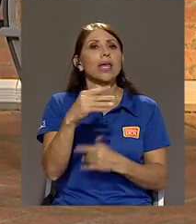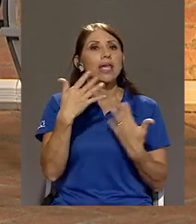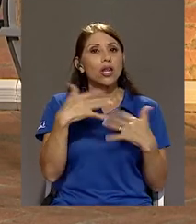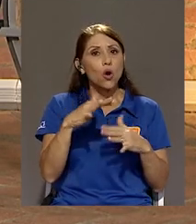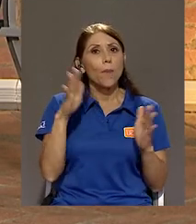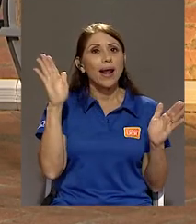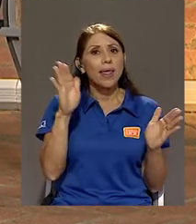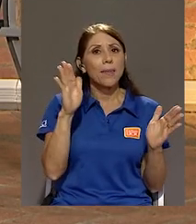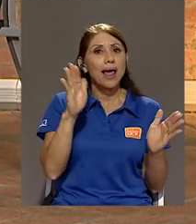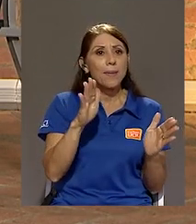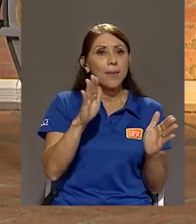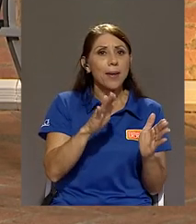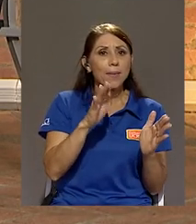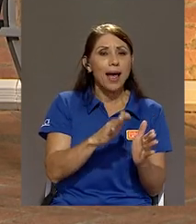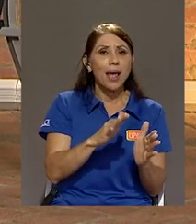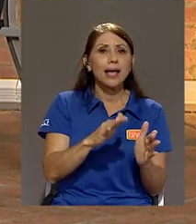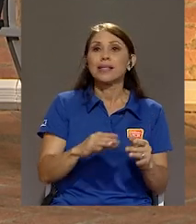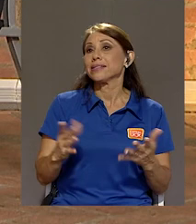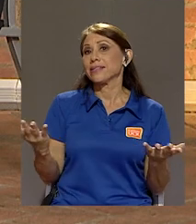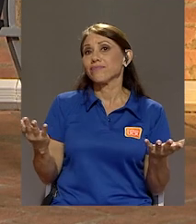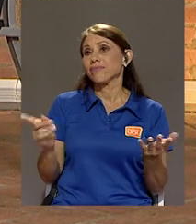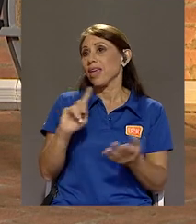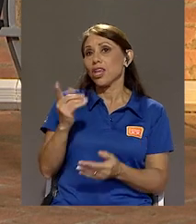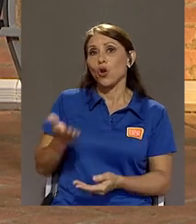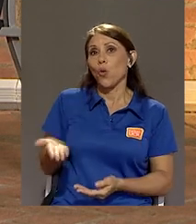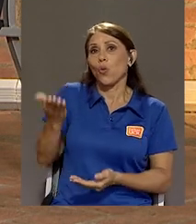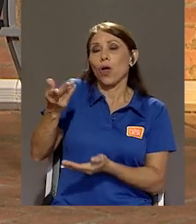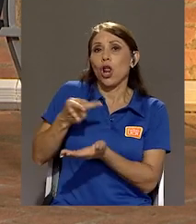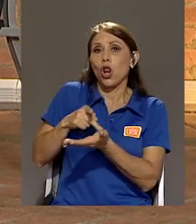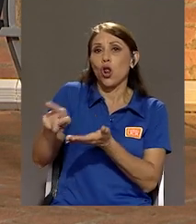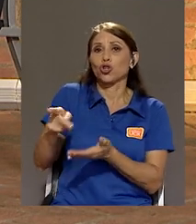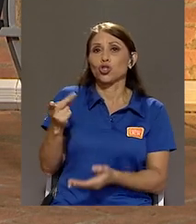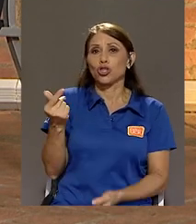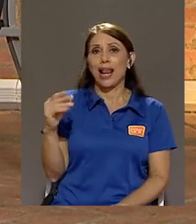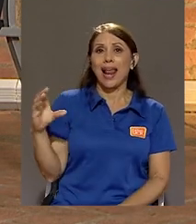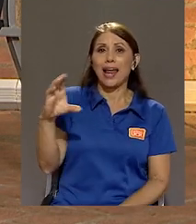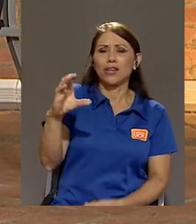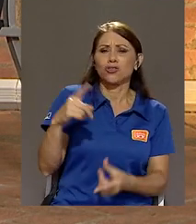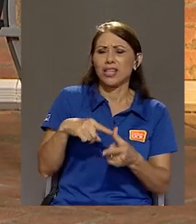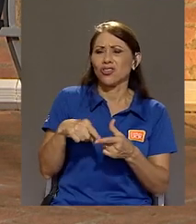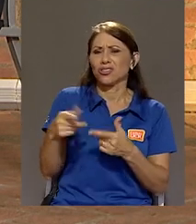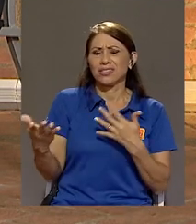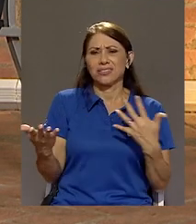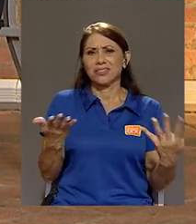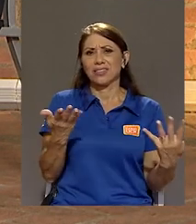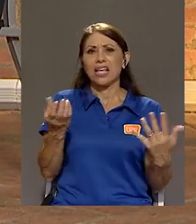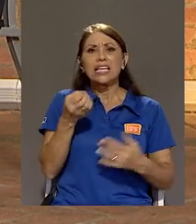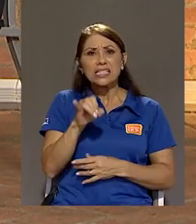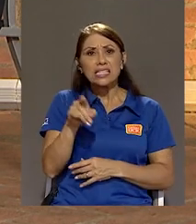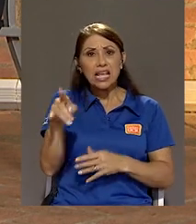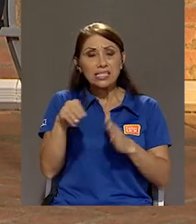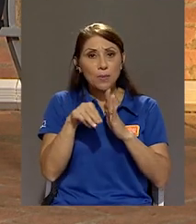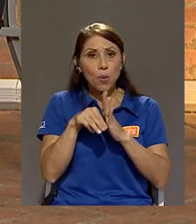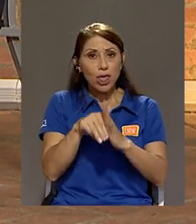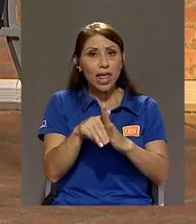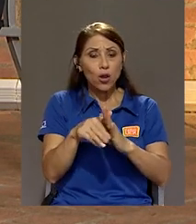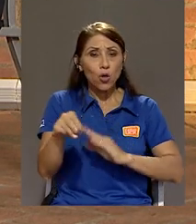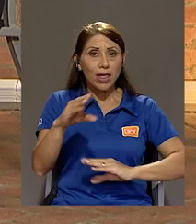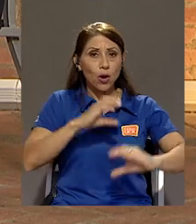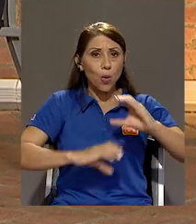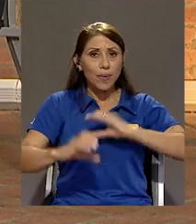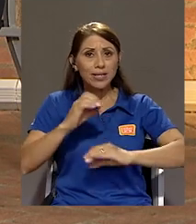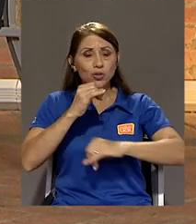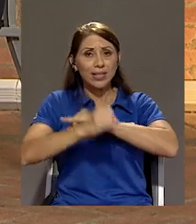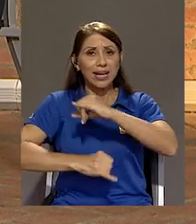bajar y no empiezan a aumentar los salarios. Pero bueno, parte entonces hay una paradoja, ¿verdad? En el sentido de que si este modelo